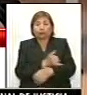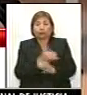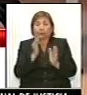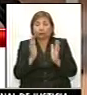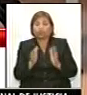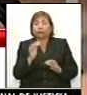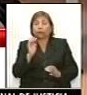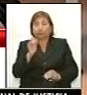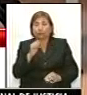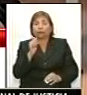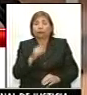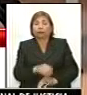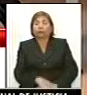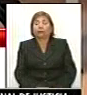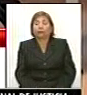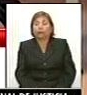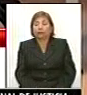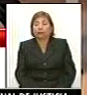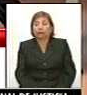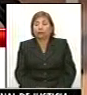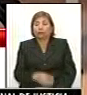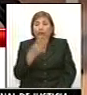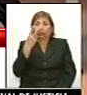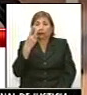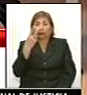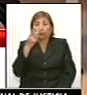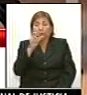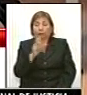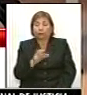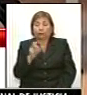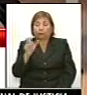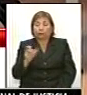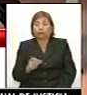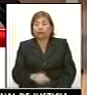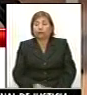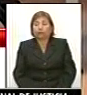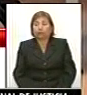institucionalmente, pero sí por estas dos personas,